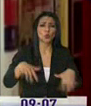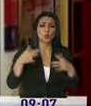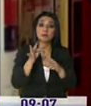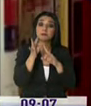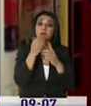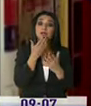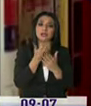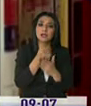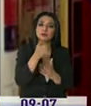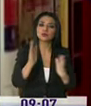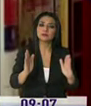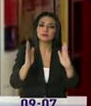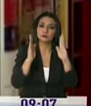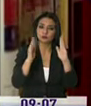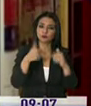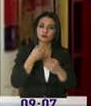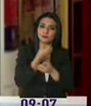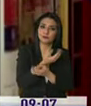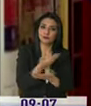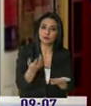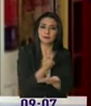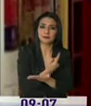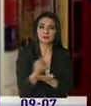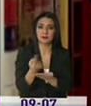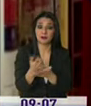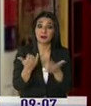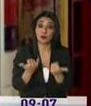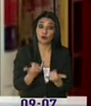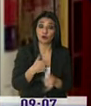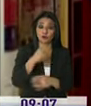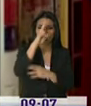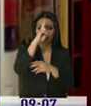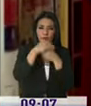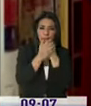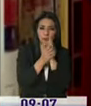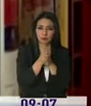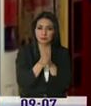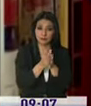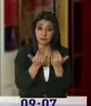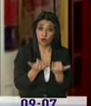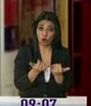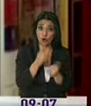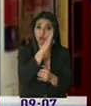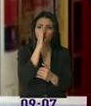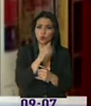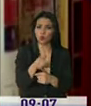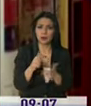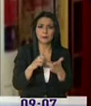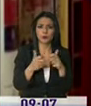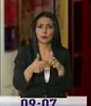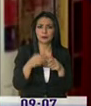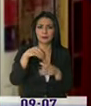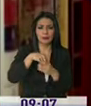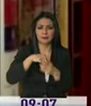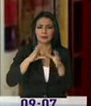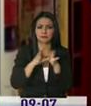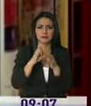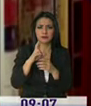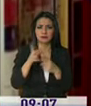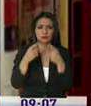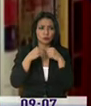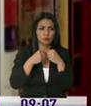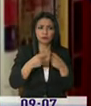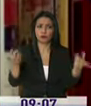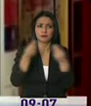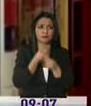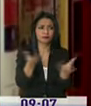permitan estar con ustedes. Por ello, no voy a utilizar este momento, ni ahora ni nunca, para ventilar los conflictos internos de una